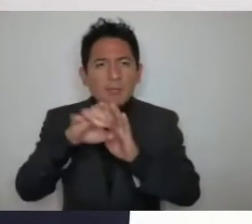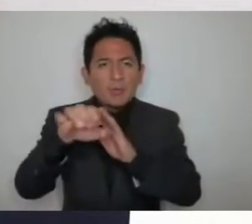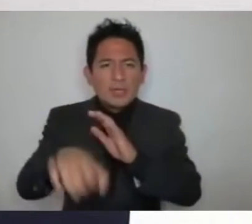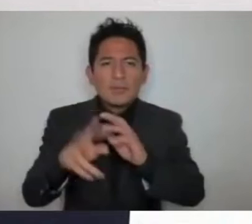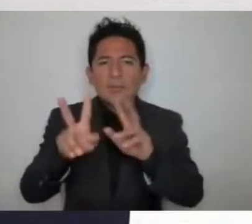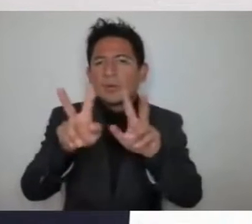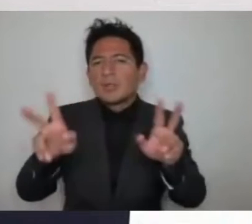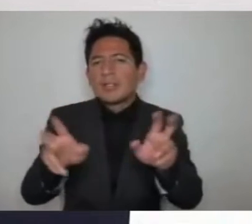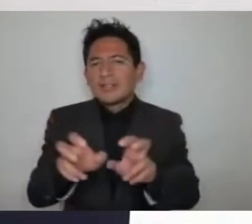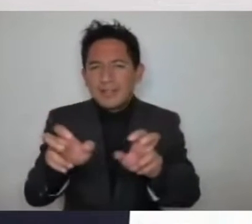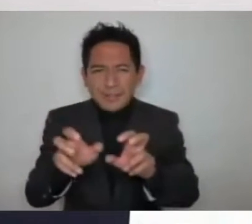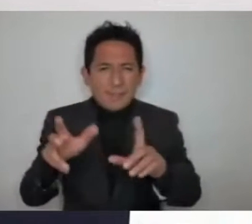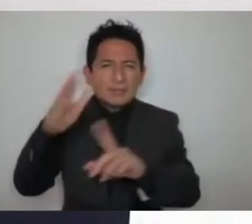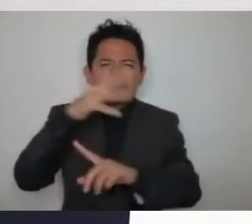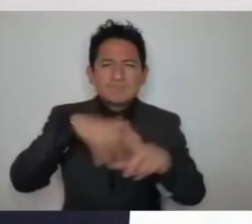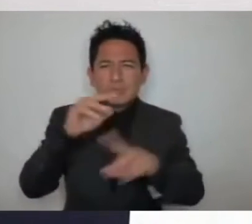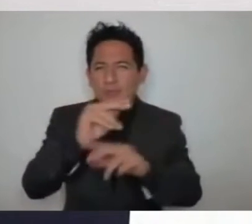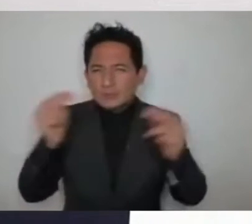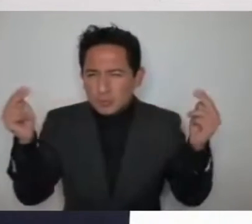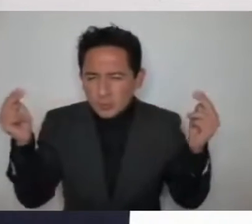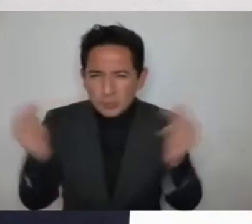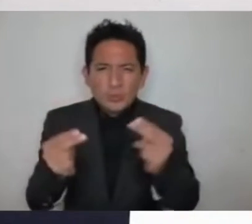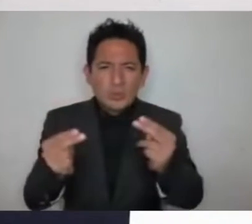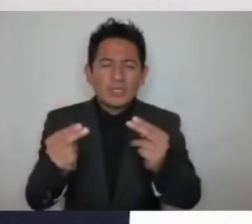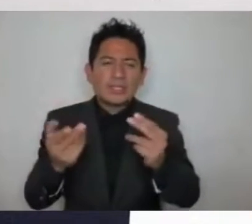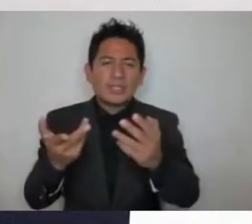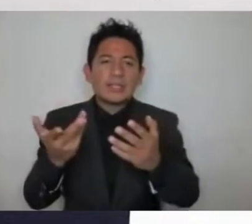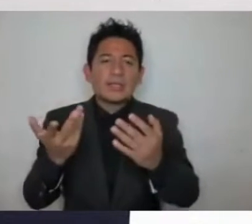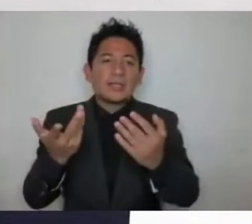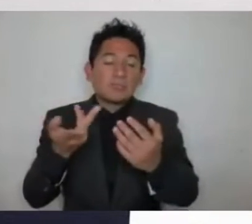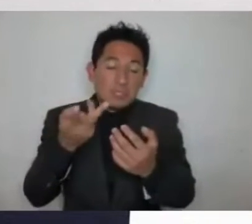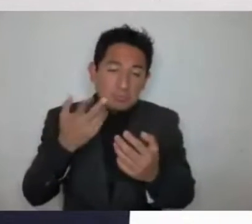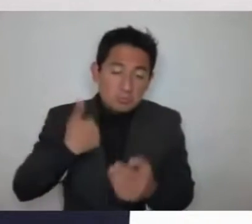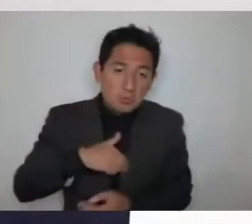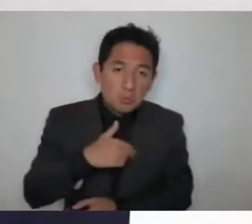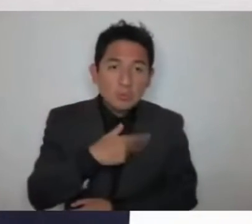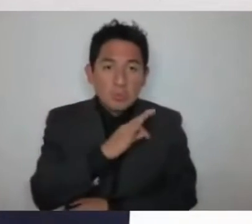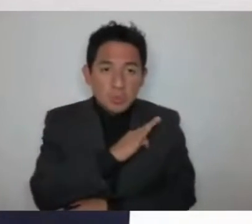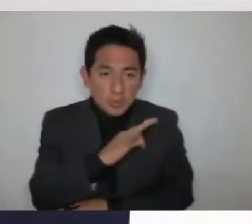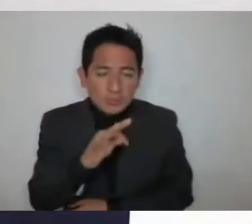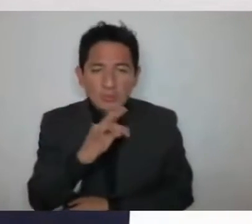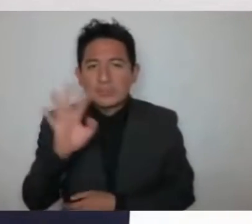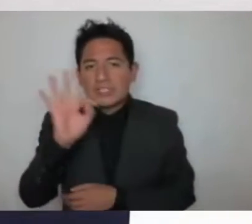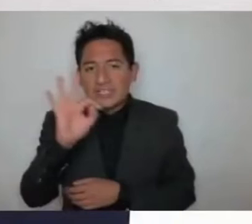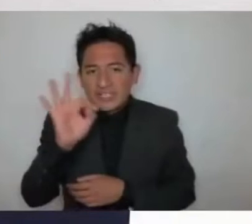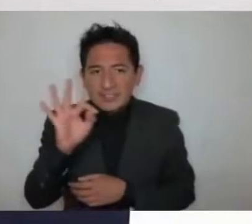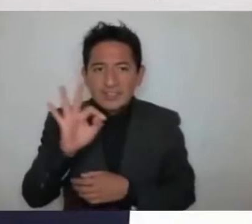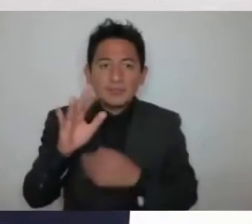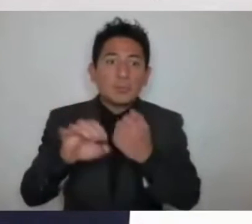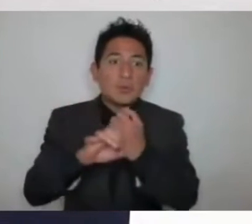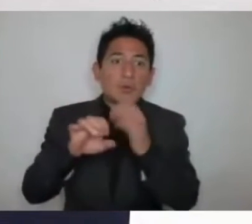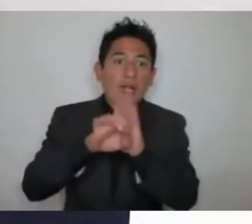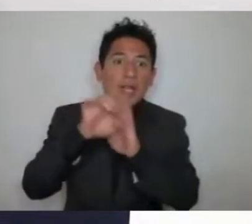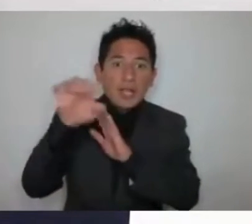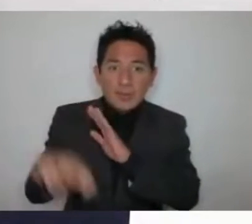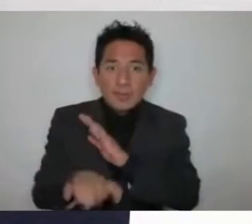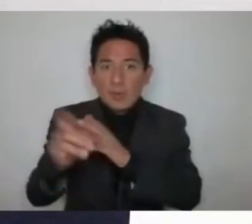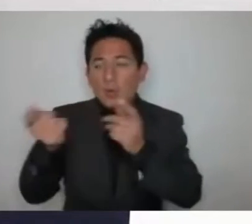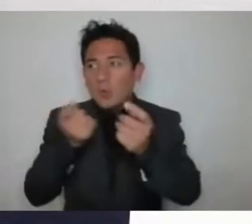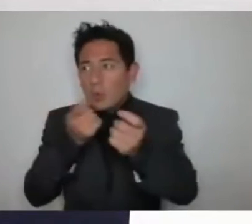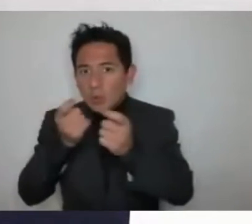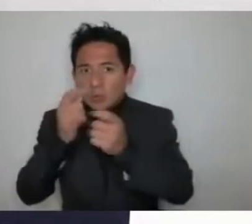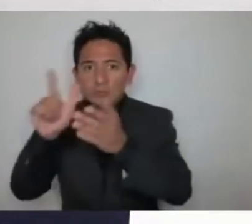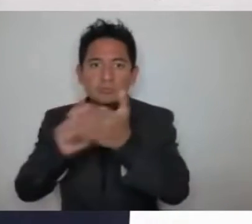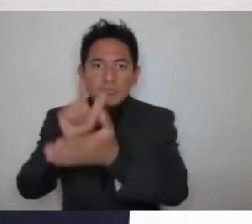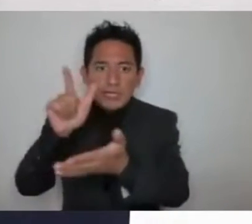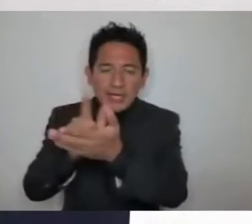urgente se puede entrar a debatir y a problematizar eh si si el que no se pueda realizar por ejemplo control de la legalidad de la detención en un